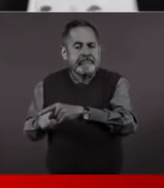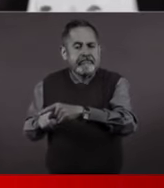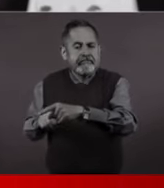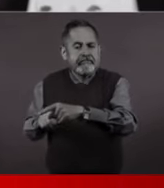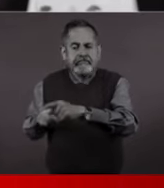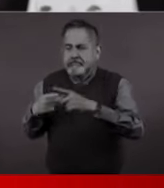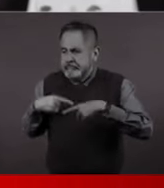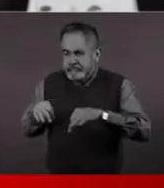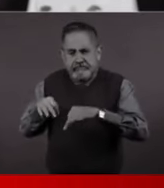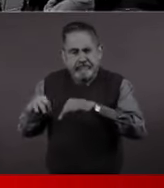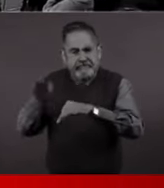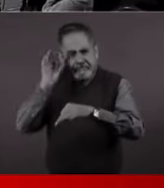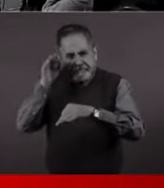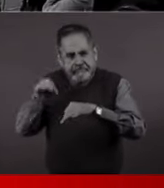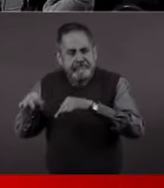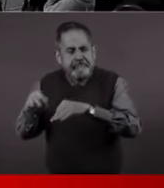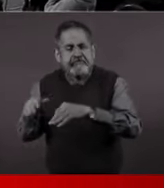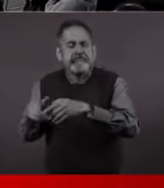obreros que están